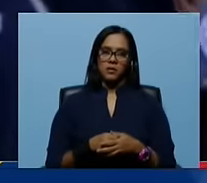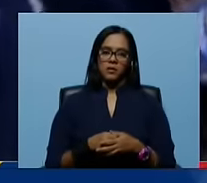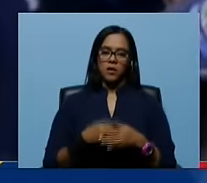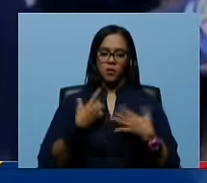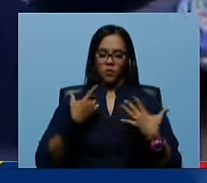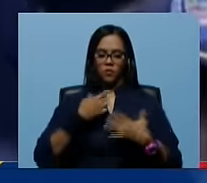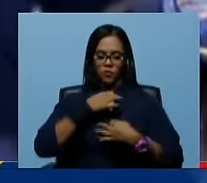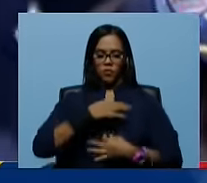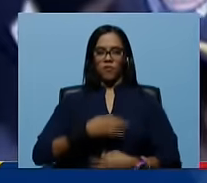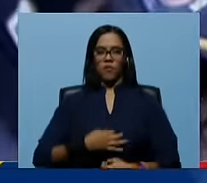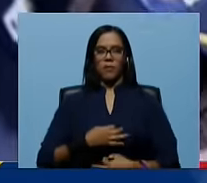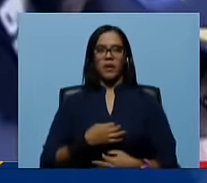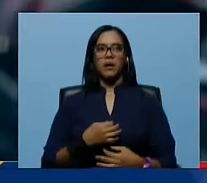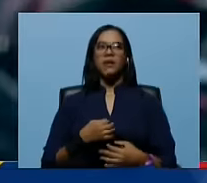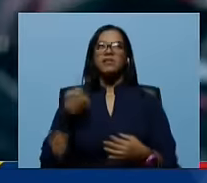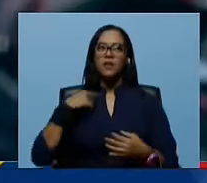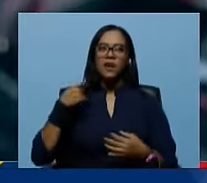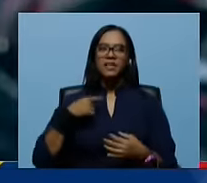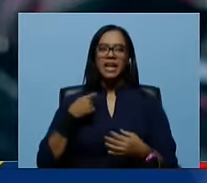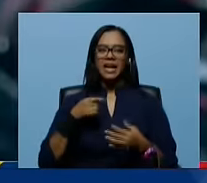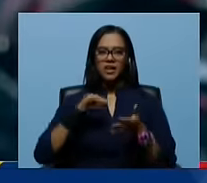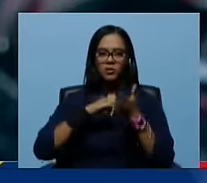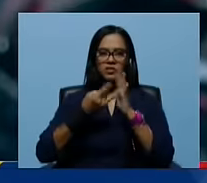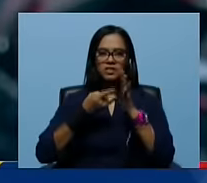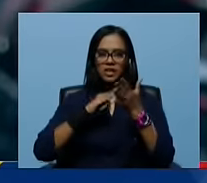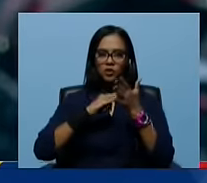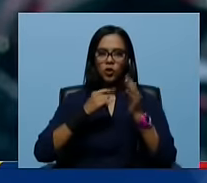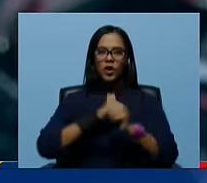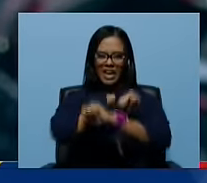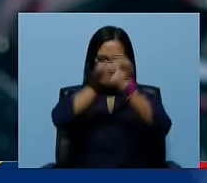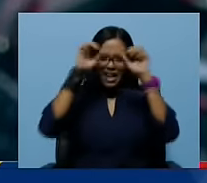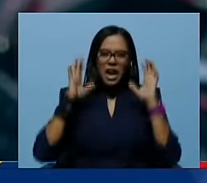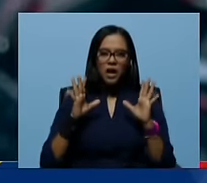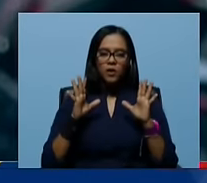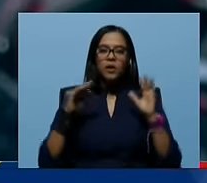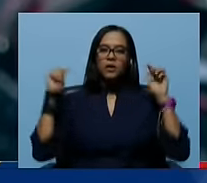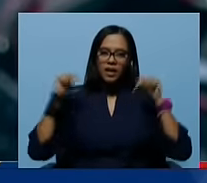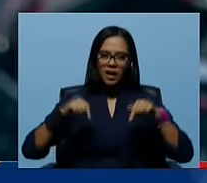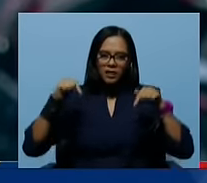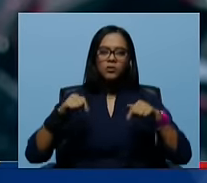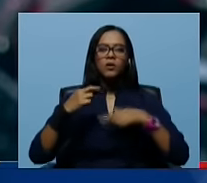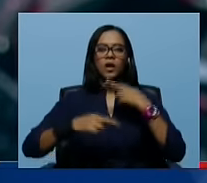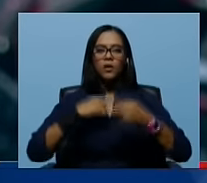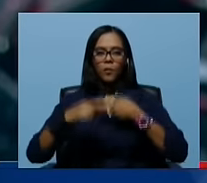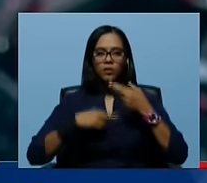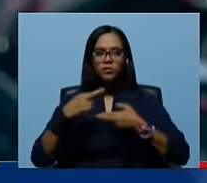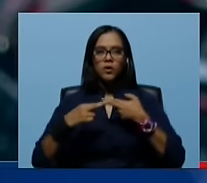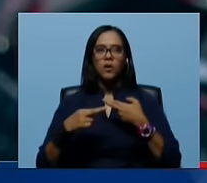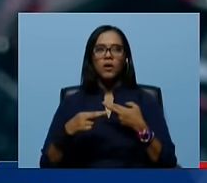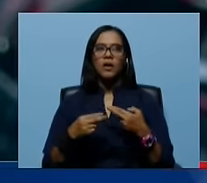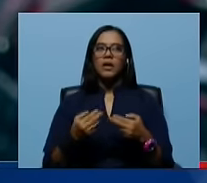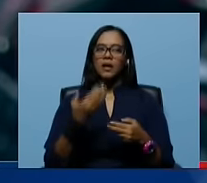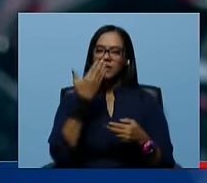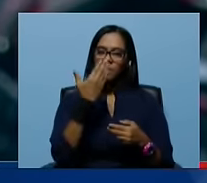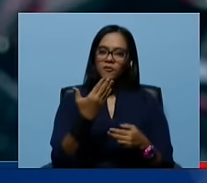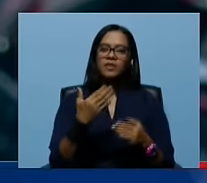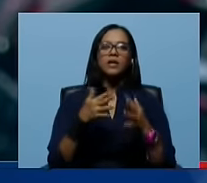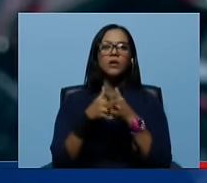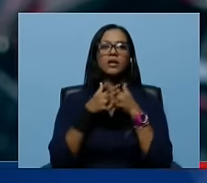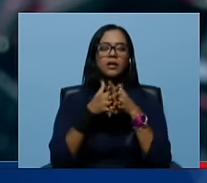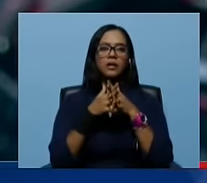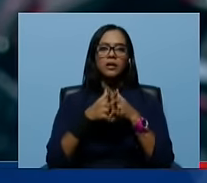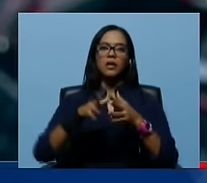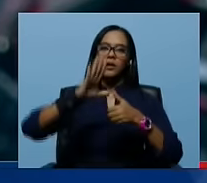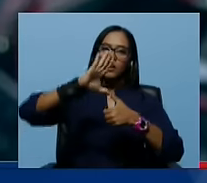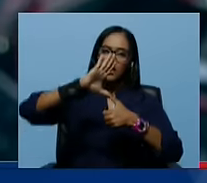uniforme, sino que tenga el concepto claro de que esto es una revolución, que nos estamos enfrentando al imperialismo